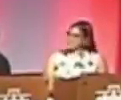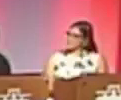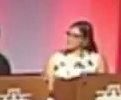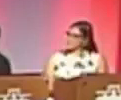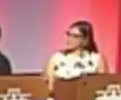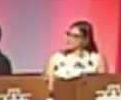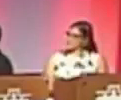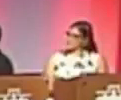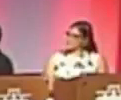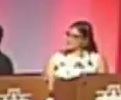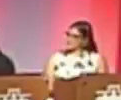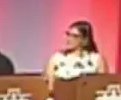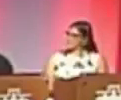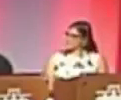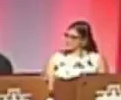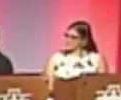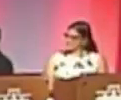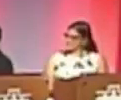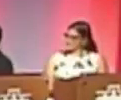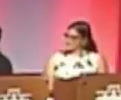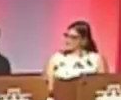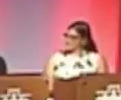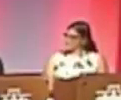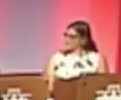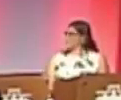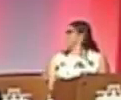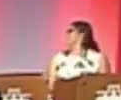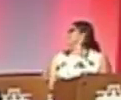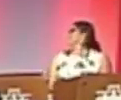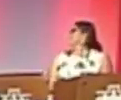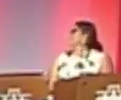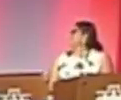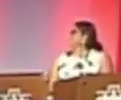Gracias, gracias. Muchas gracias.